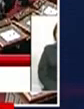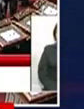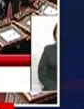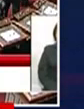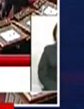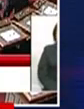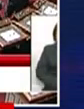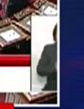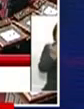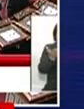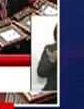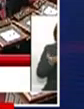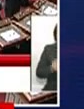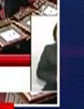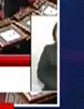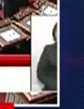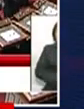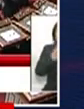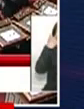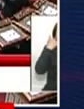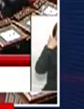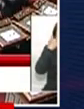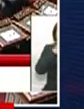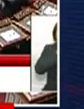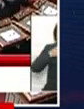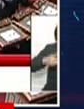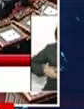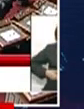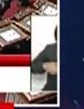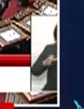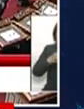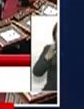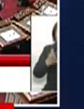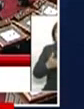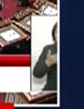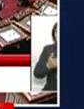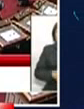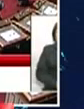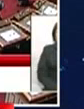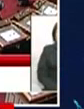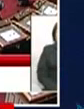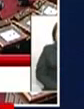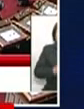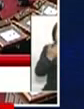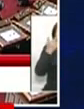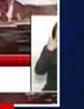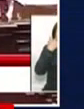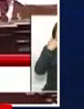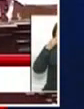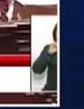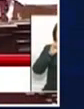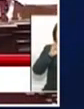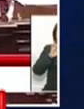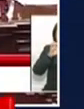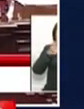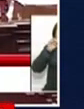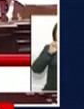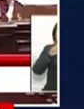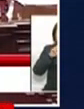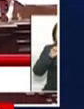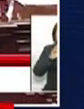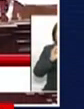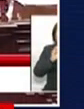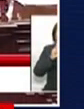sucedió en el año 2000, ¿no? Cuando el señor Paniagua, también Acción Popular, no se presentó a las elecciones. O sea, que yo